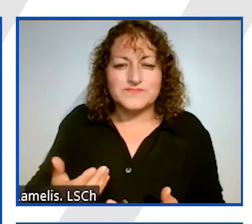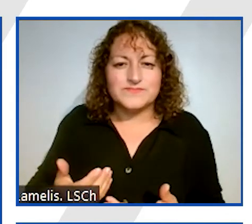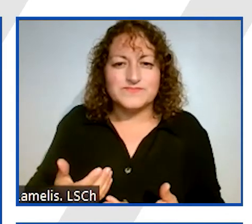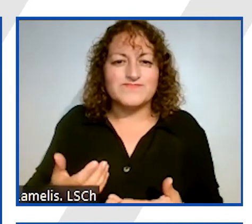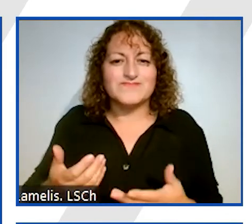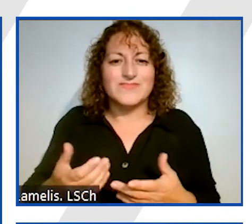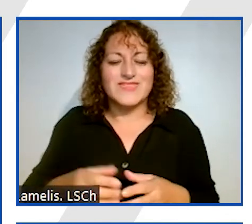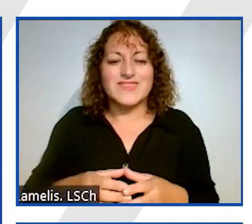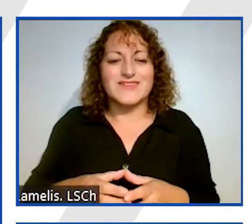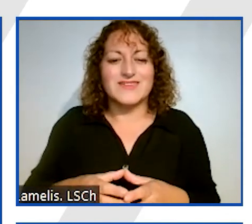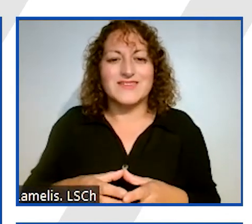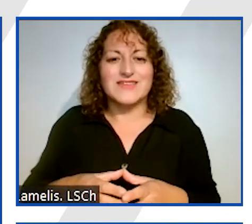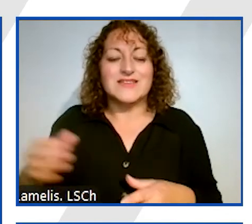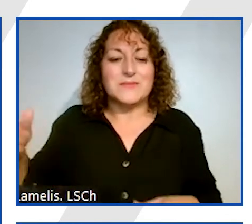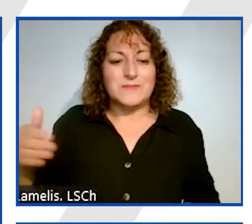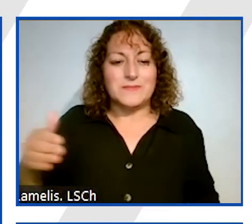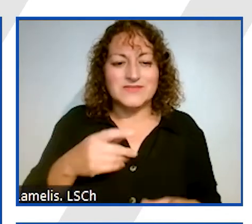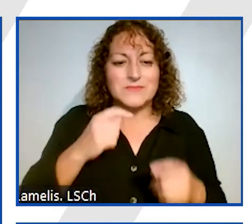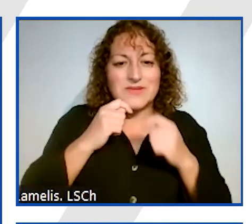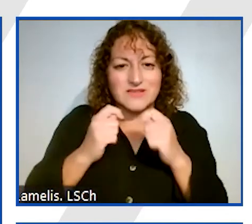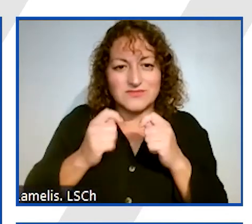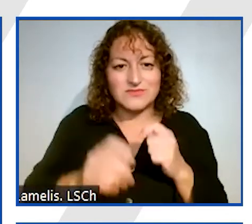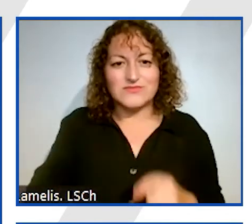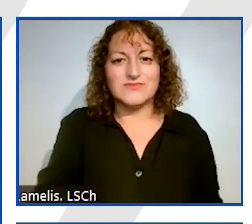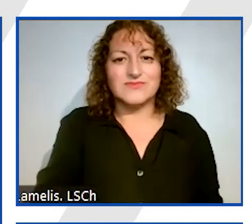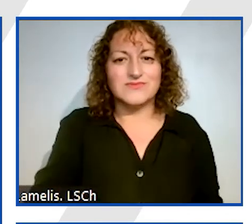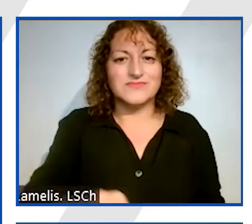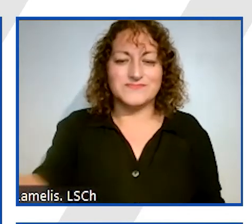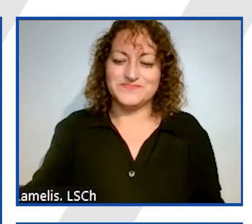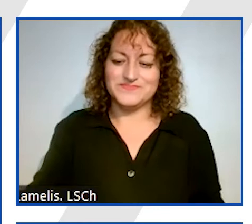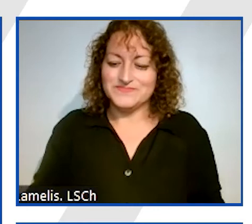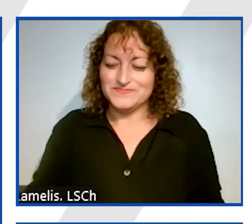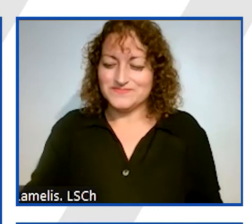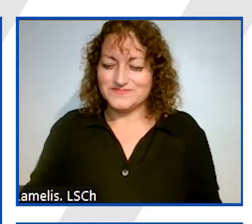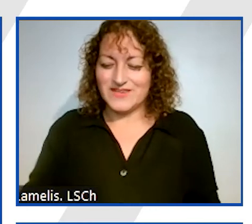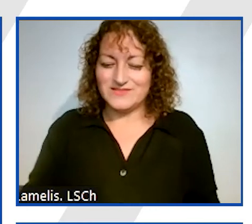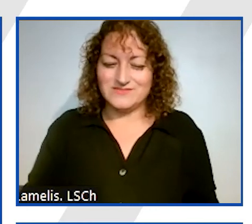Y cuando hicimos la evaluación nueva, subimos de 19 a casi 36%.